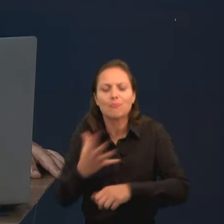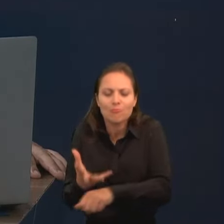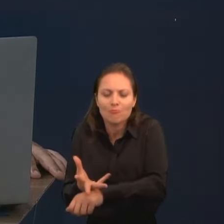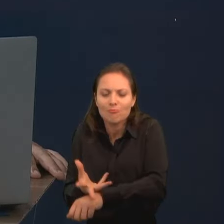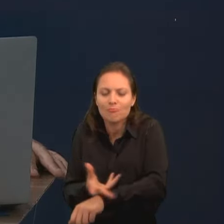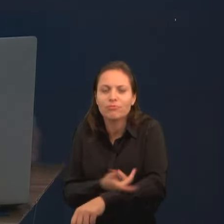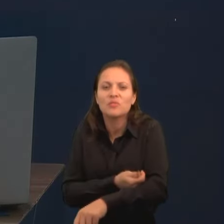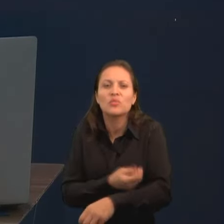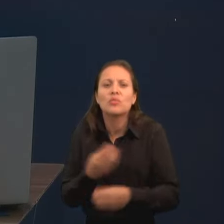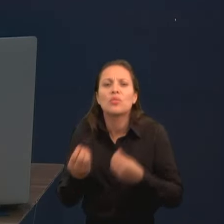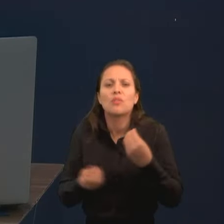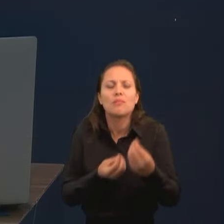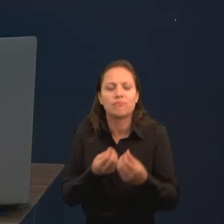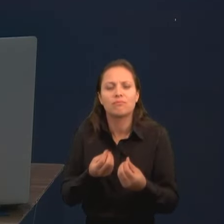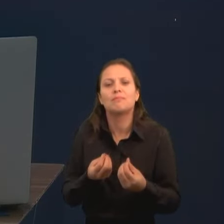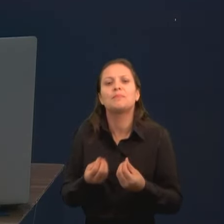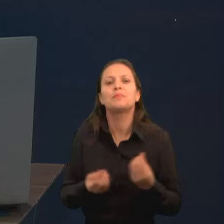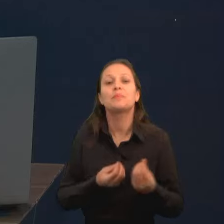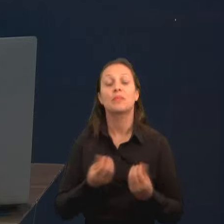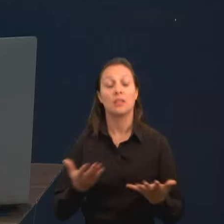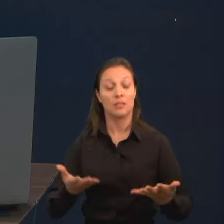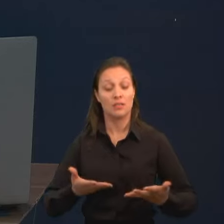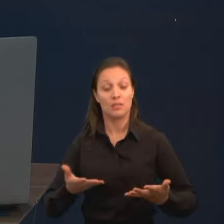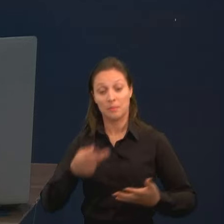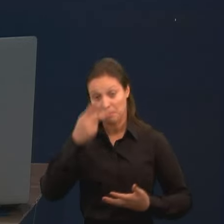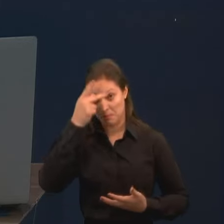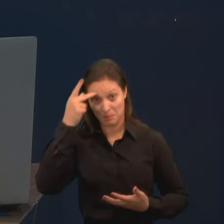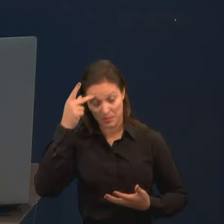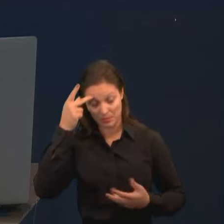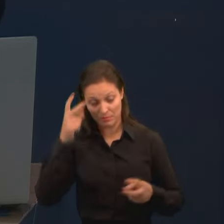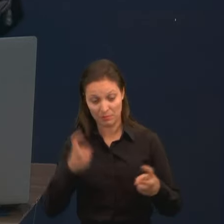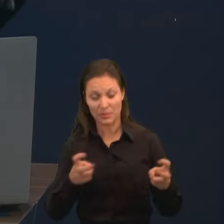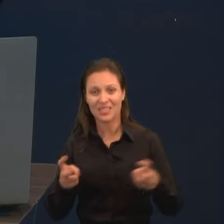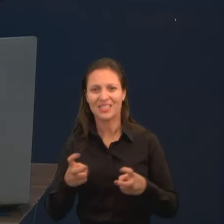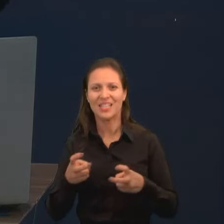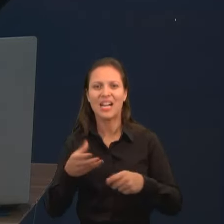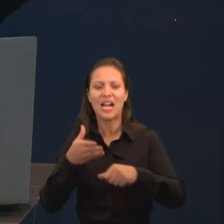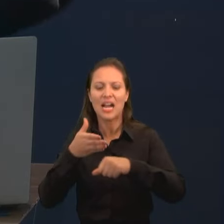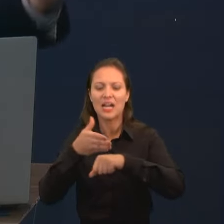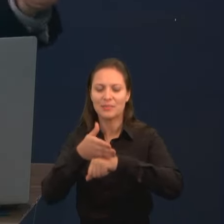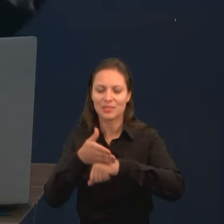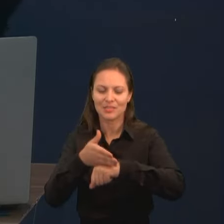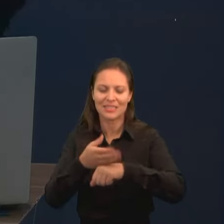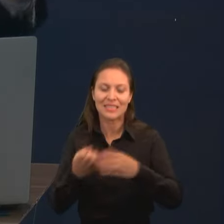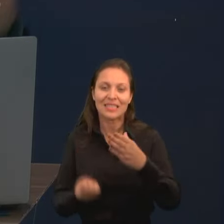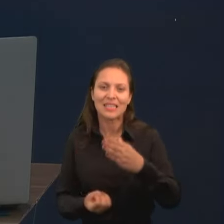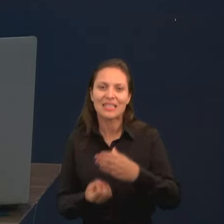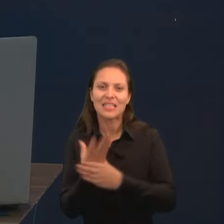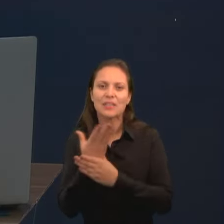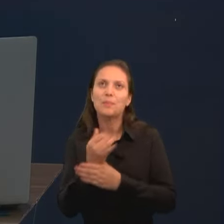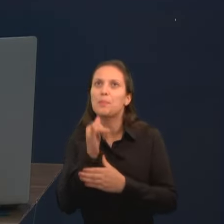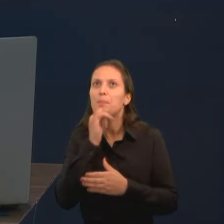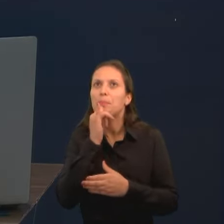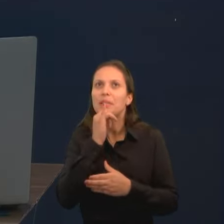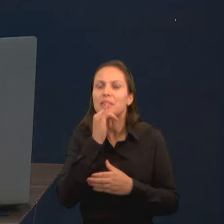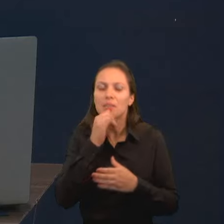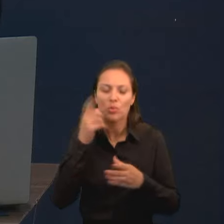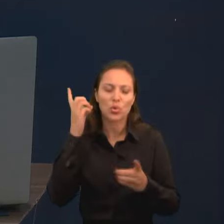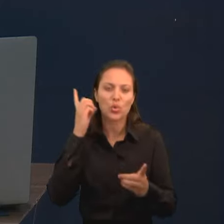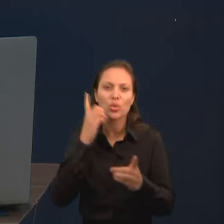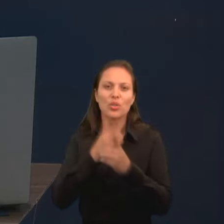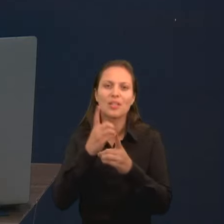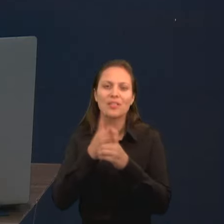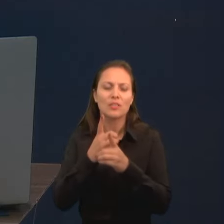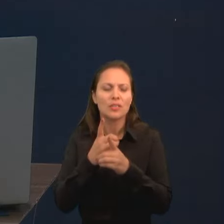sentimientos básicamente morales y emotivos. A partir del momento en que las personas abren una red social y